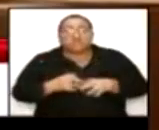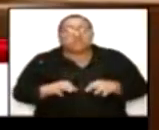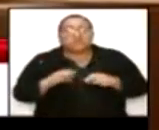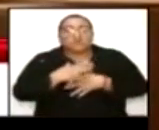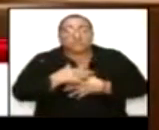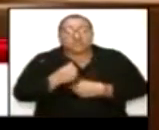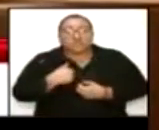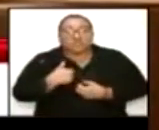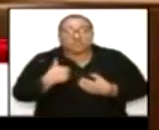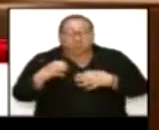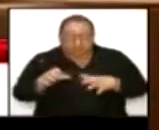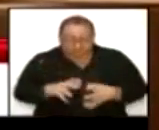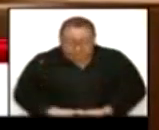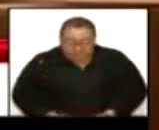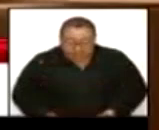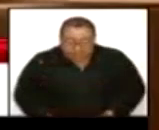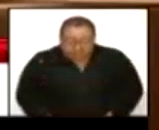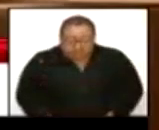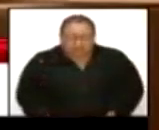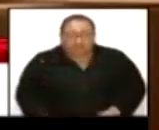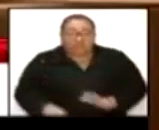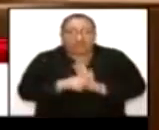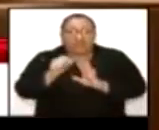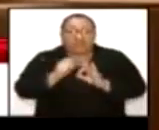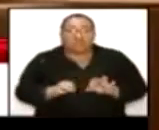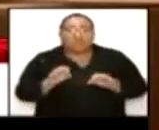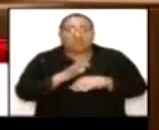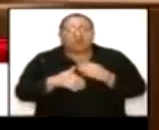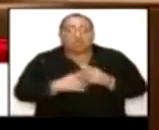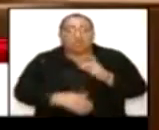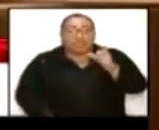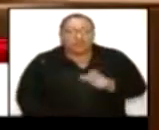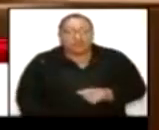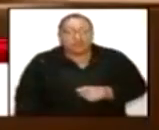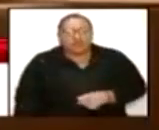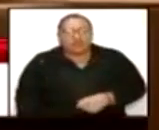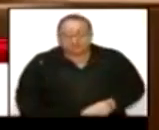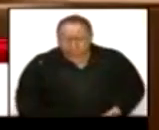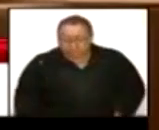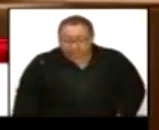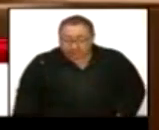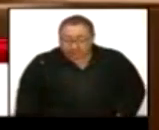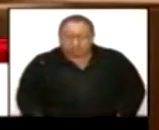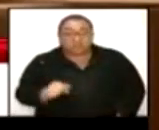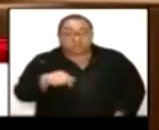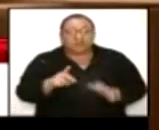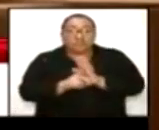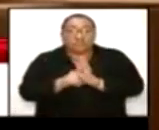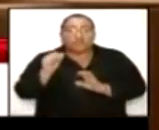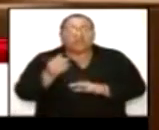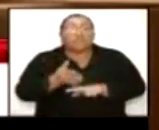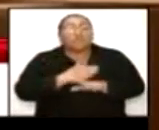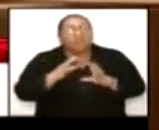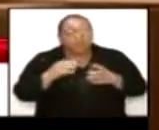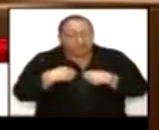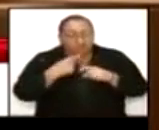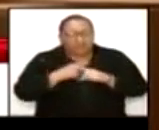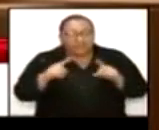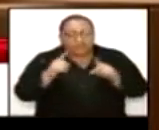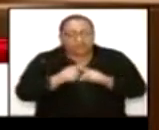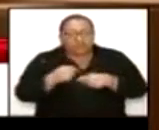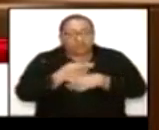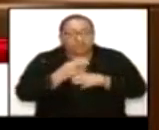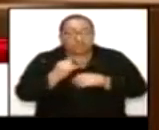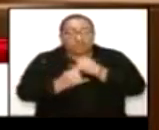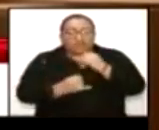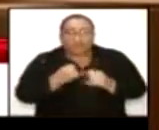máximo de salud que se puede lograr es uno de los derechos fundamentales de todo ser humano. Este derecho ha sido reconocido en diversos